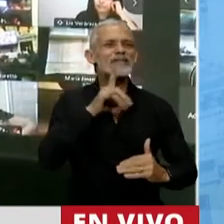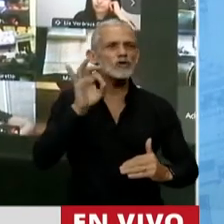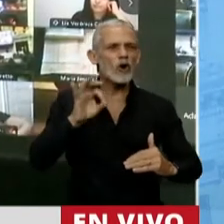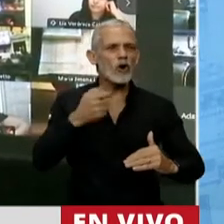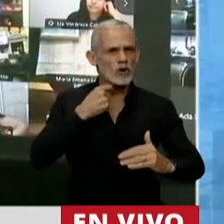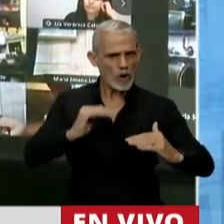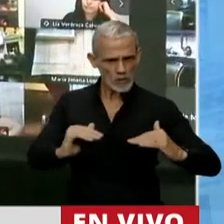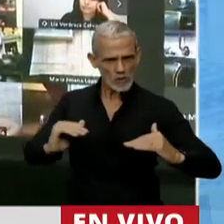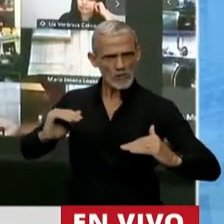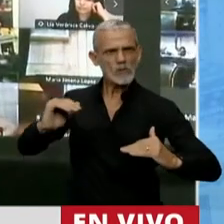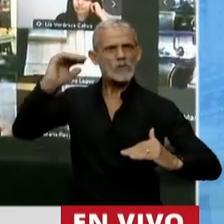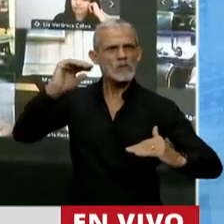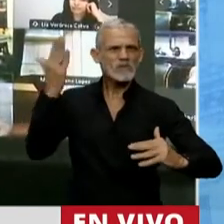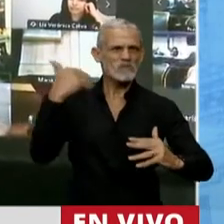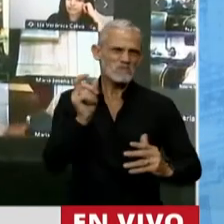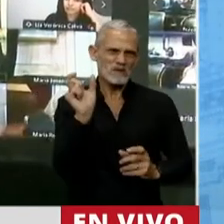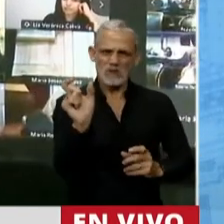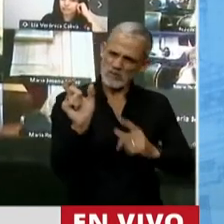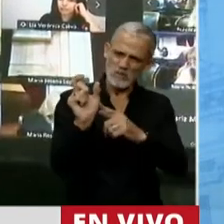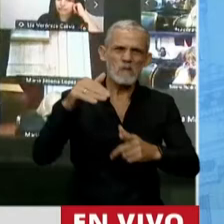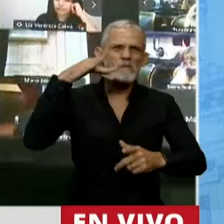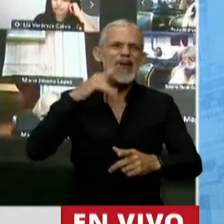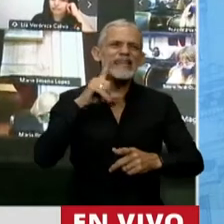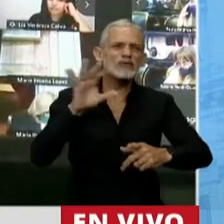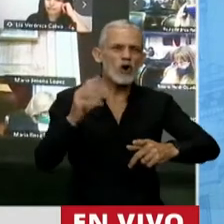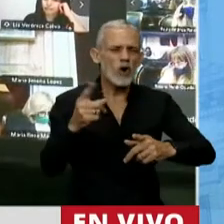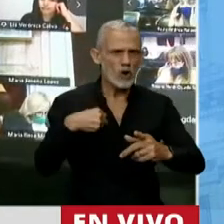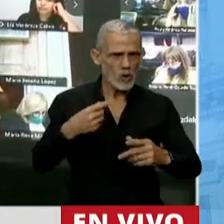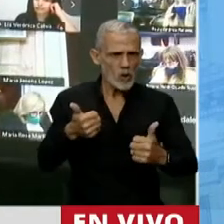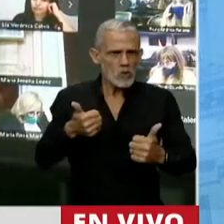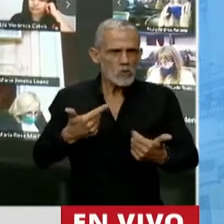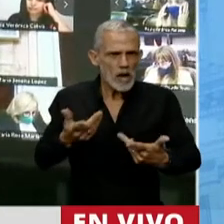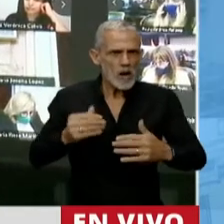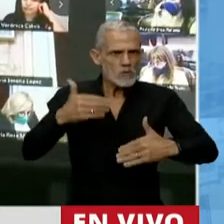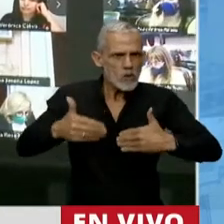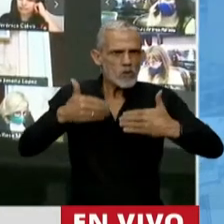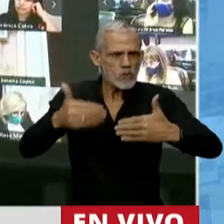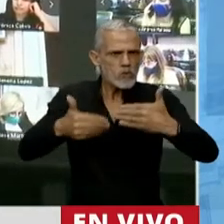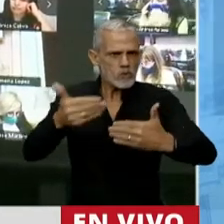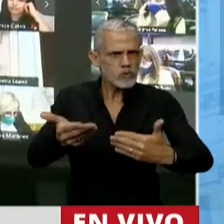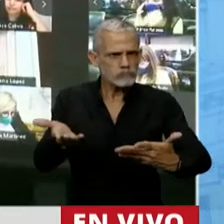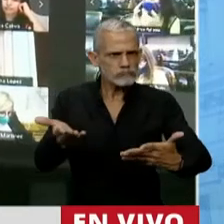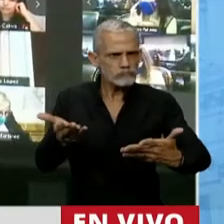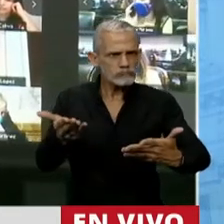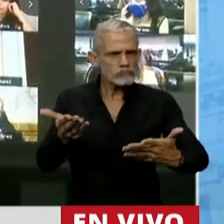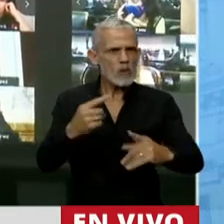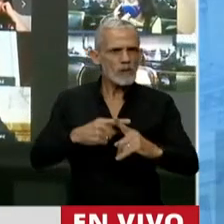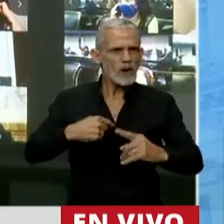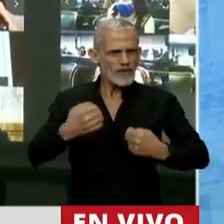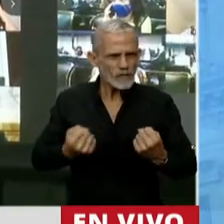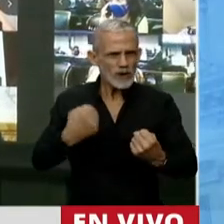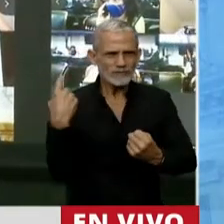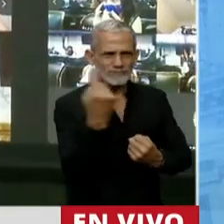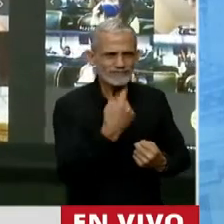que hace muy poco estuvo bastardeada, estuvo hasta vapuleada. ¿Y sabe qué, presidente? El